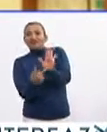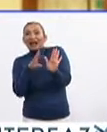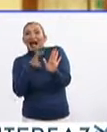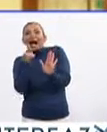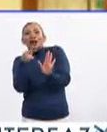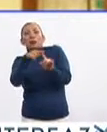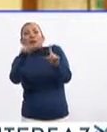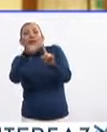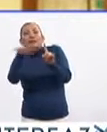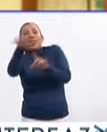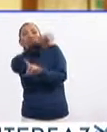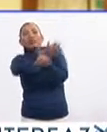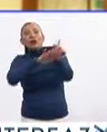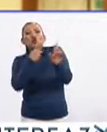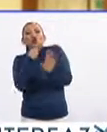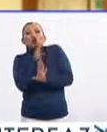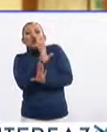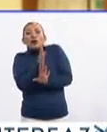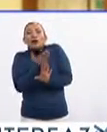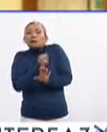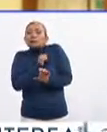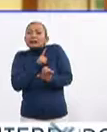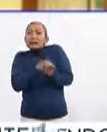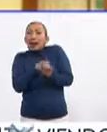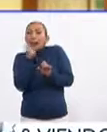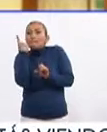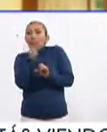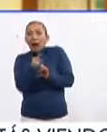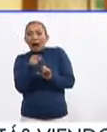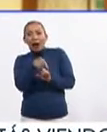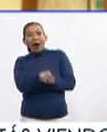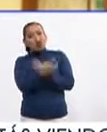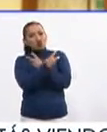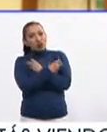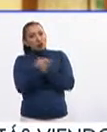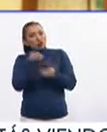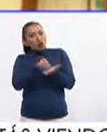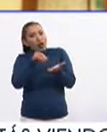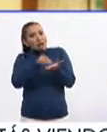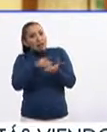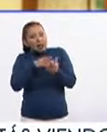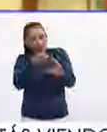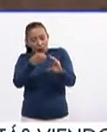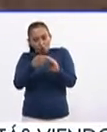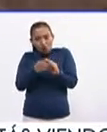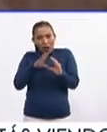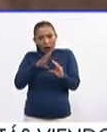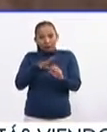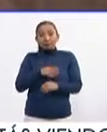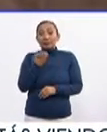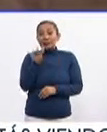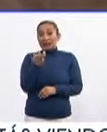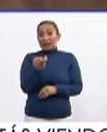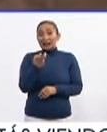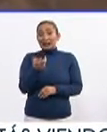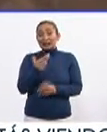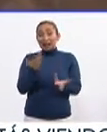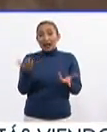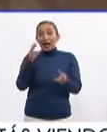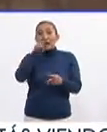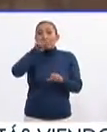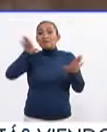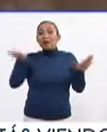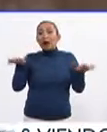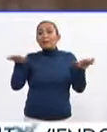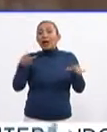hubo una serie de condiciones de conservación muy propicias para que estos elementos pudieran llegar a nosotros. Cabe señalar que esta ave